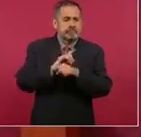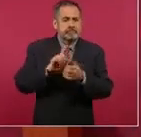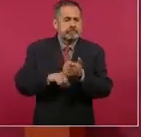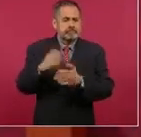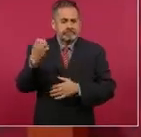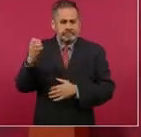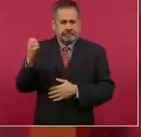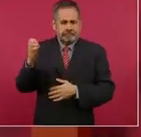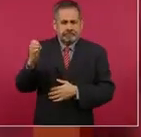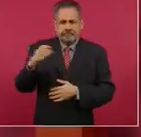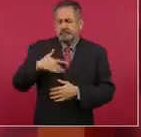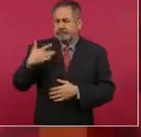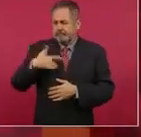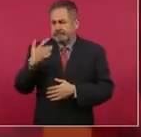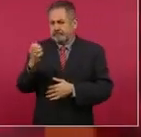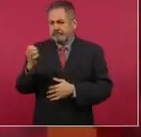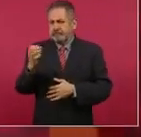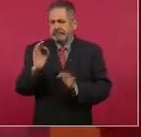enero.